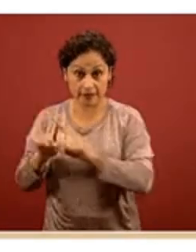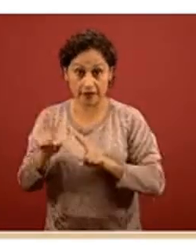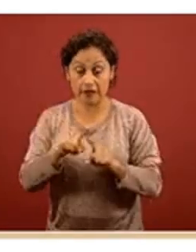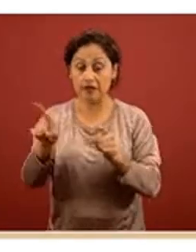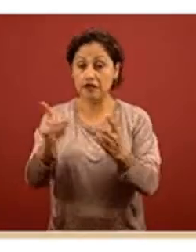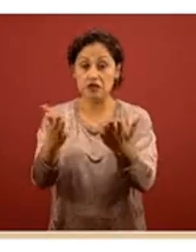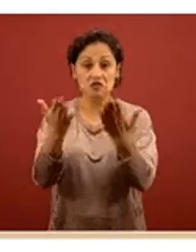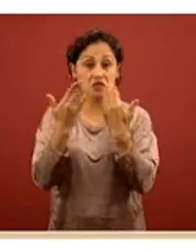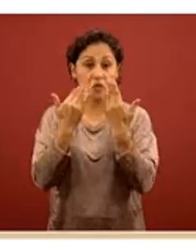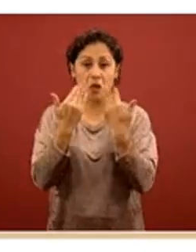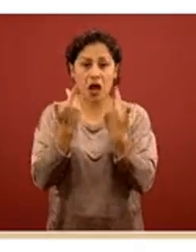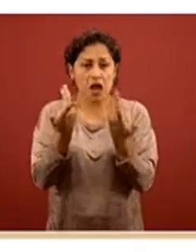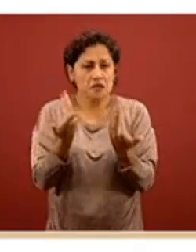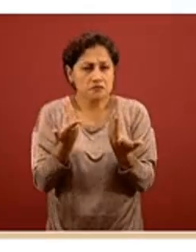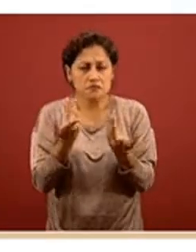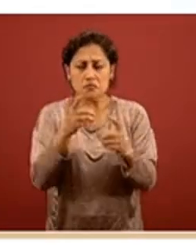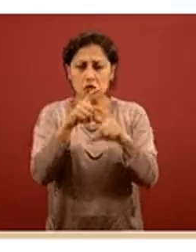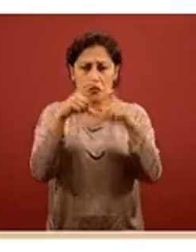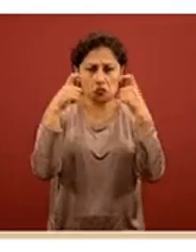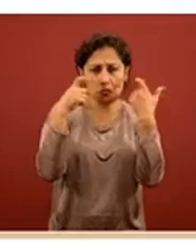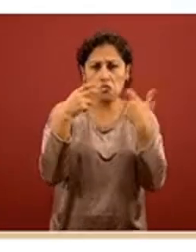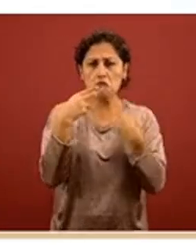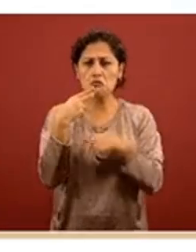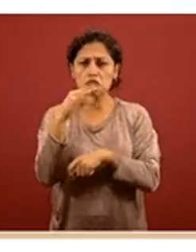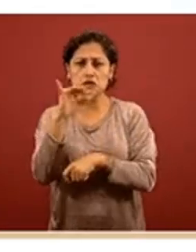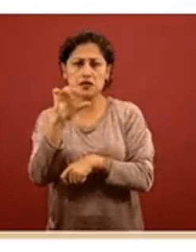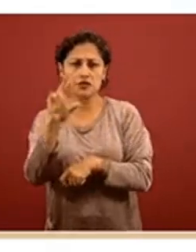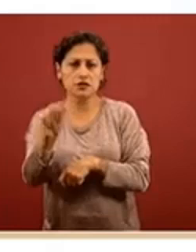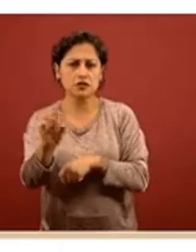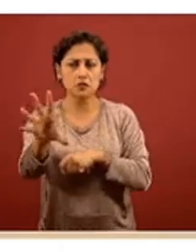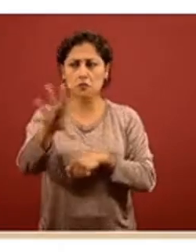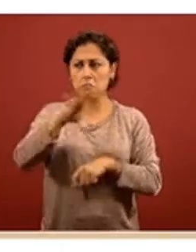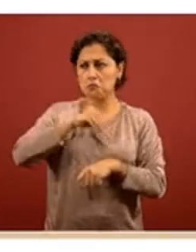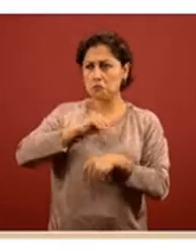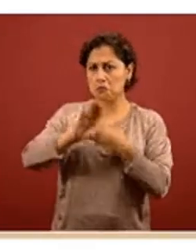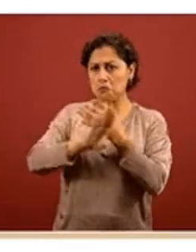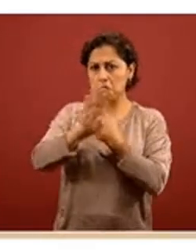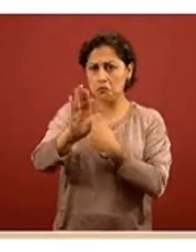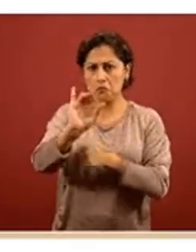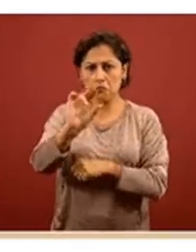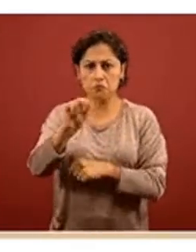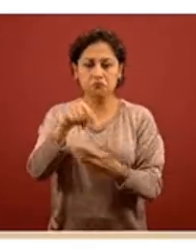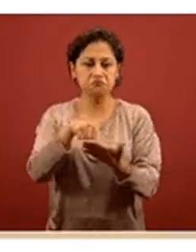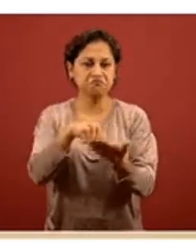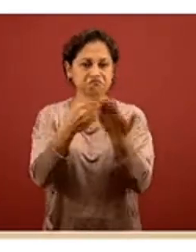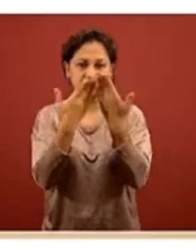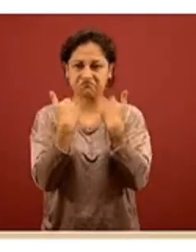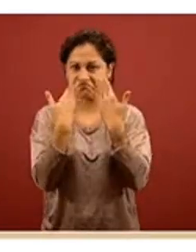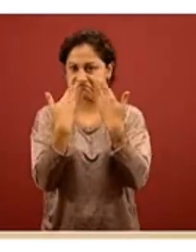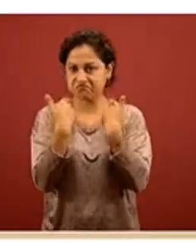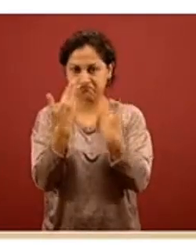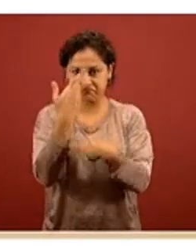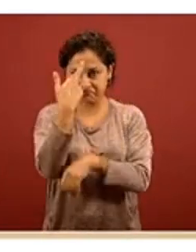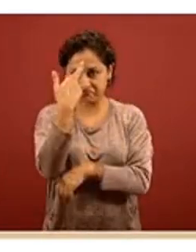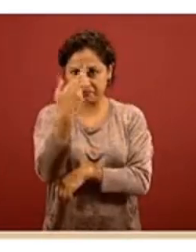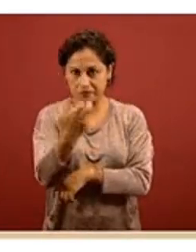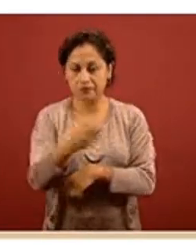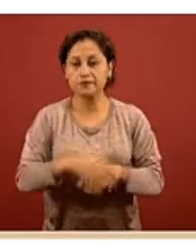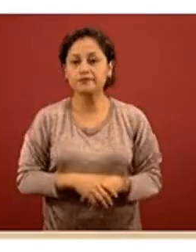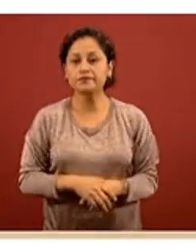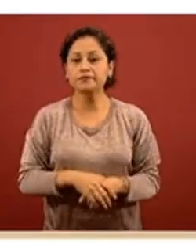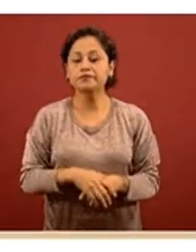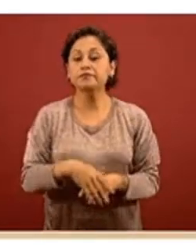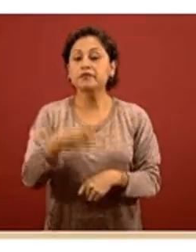encontraron diferencia entre la probabilidad de contagio asociada con el uso de cubrebocas, y solo